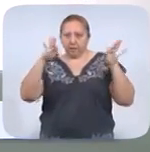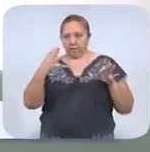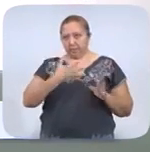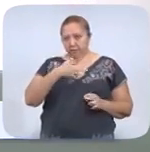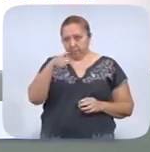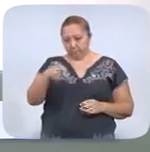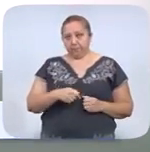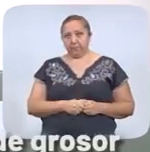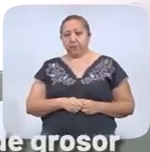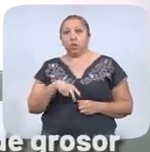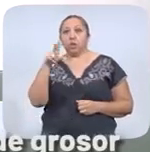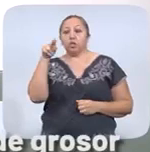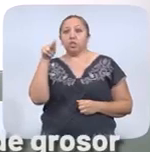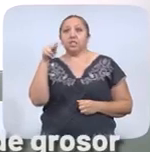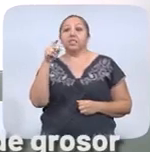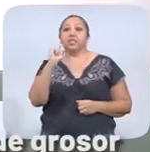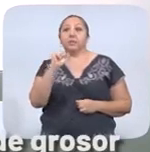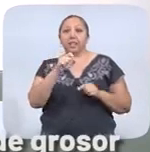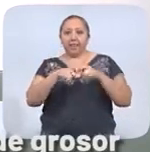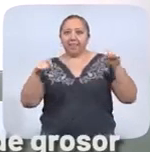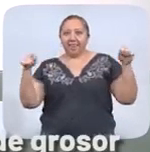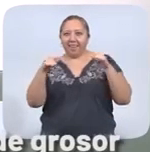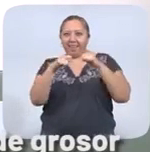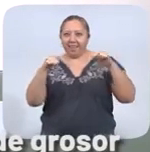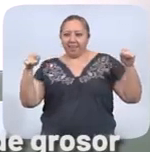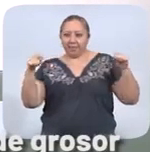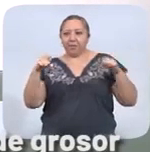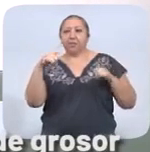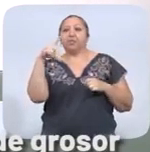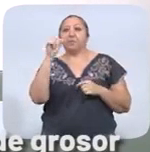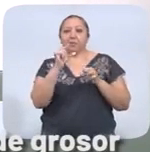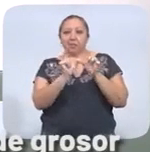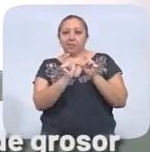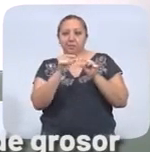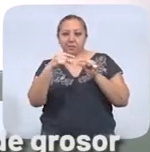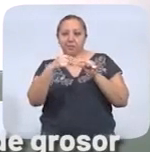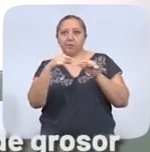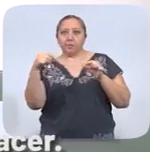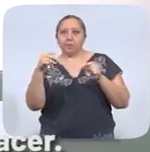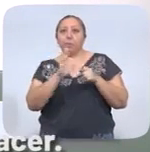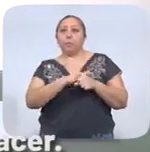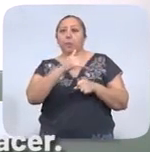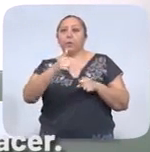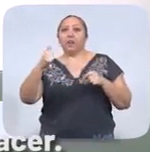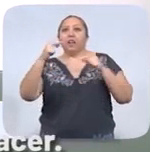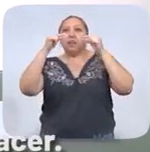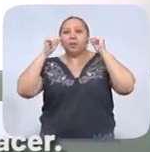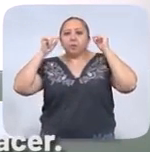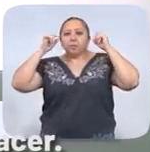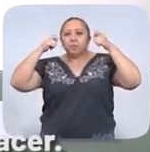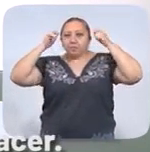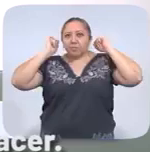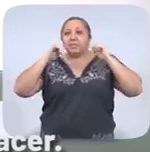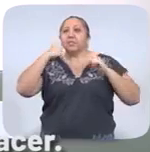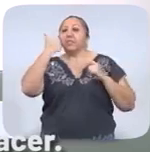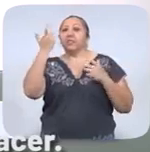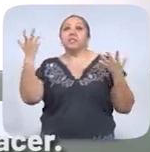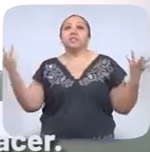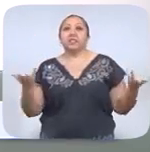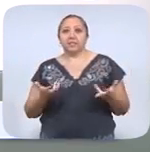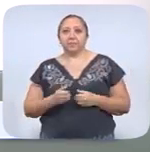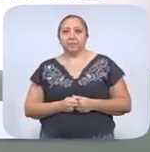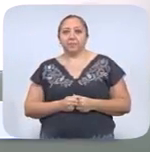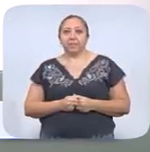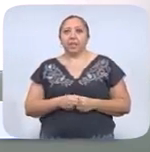tengas a la mano 80 centímetros de elástico de medio centímetro de grosor por cada cubrebocas que pienses